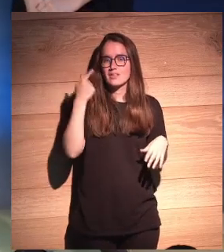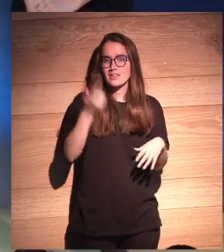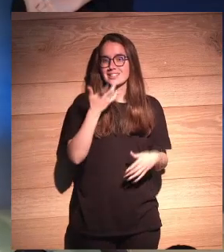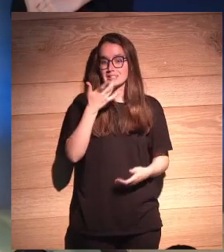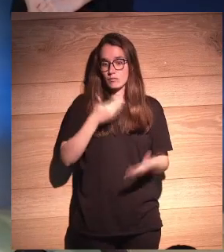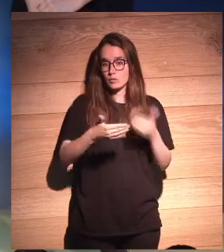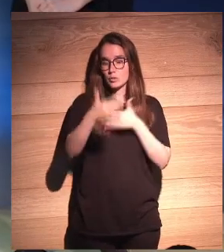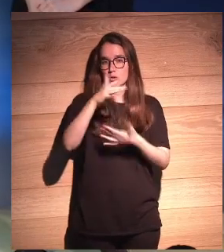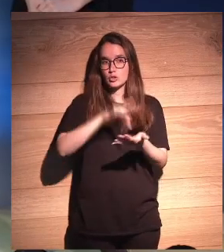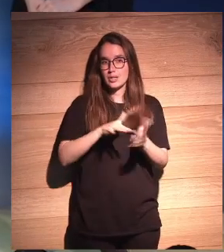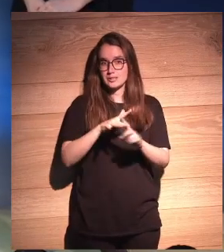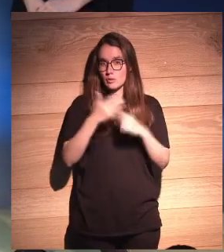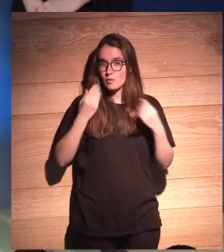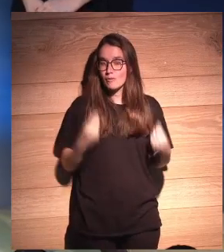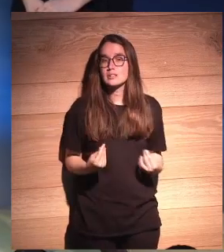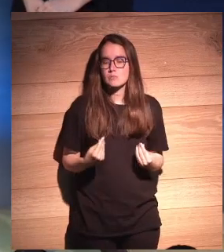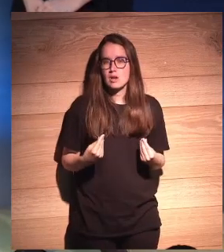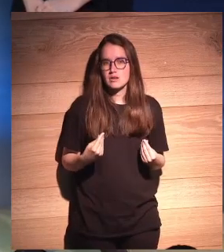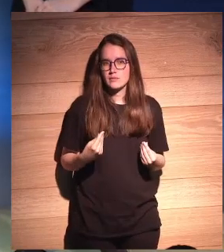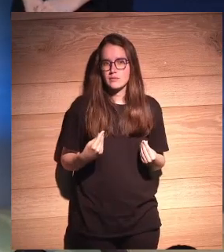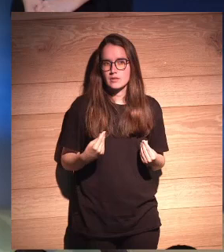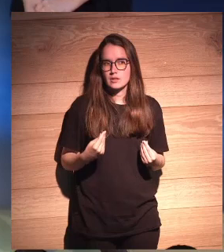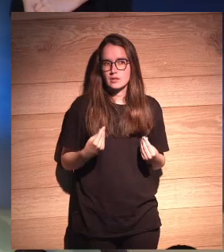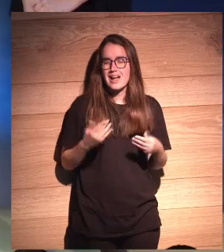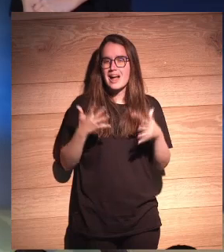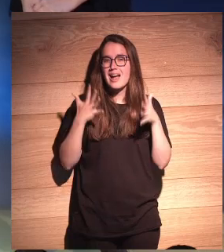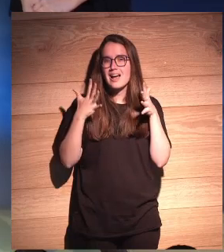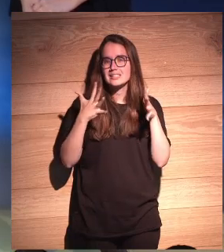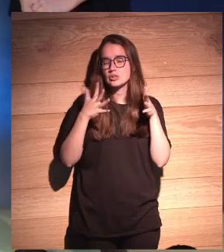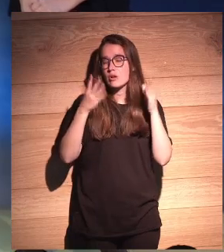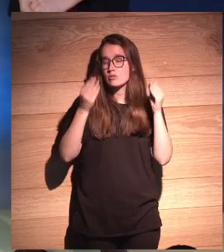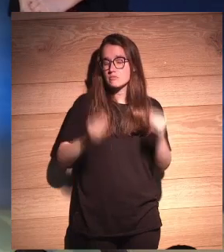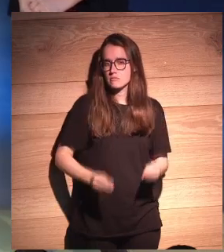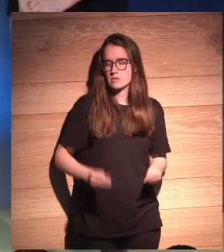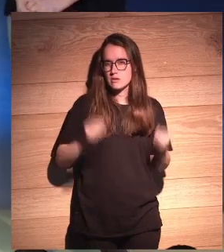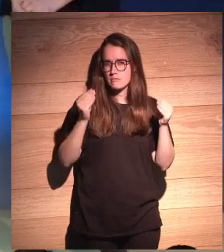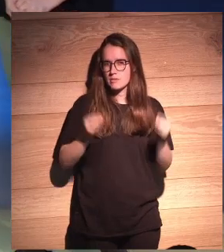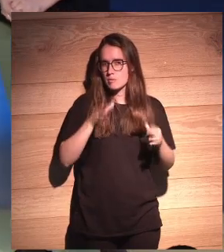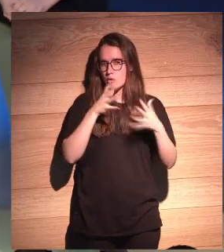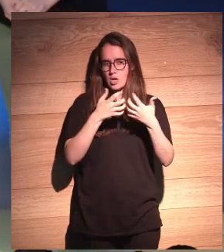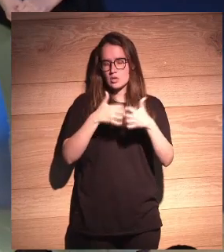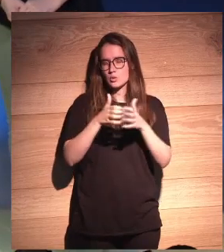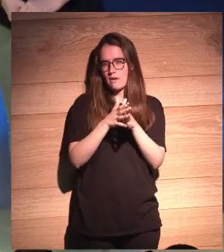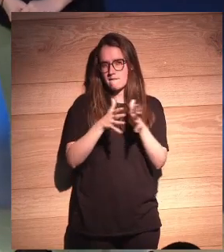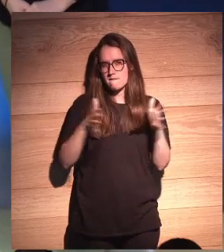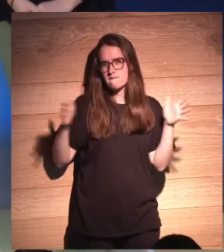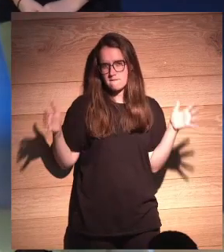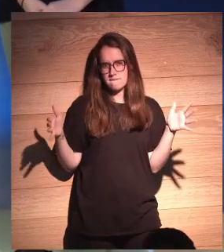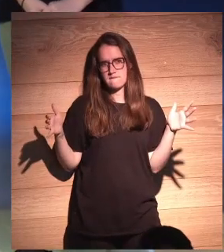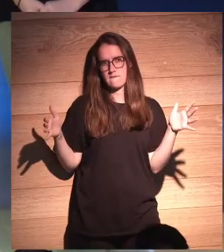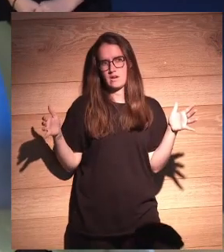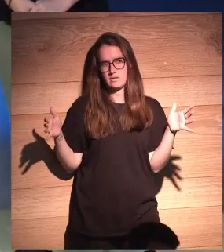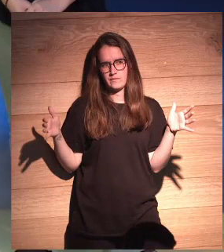si algún día os encontráis con esa situación, asesoraros muy bien, porque la industria es muy grande